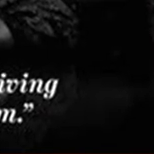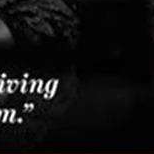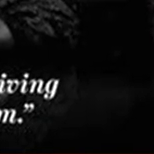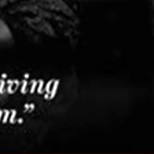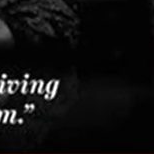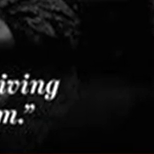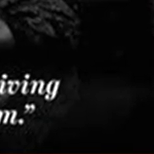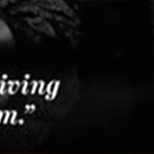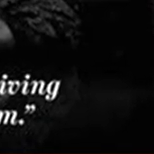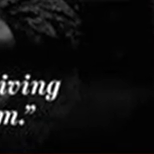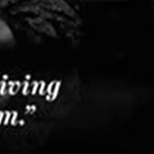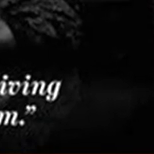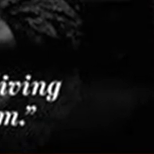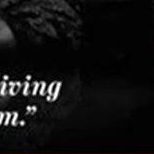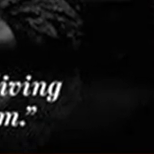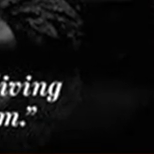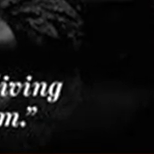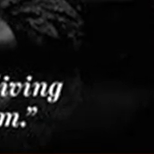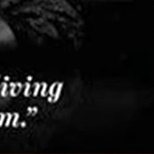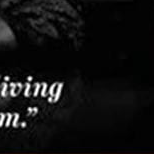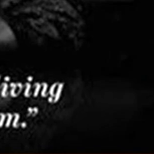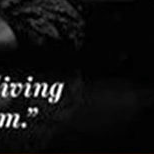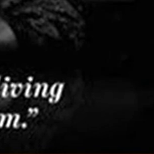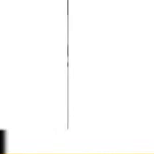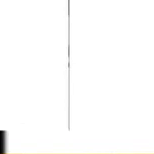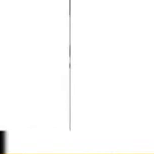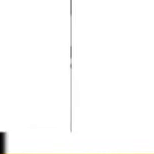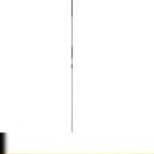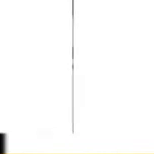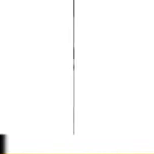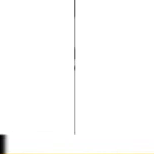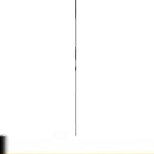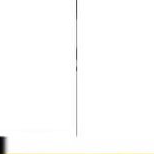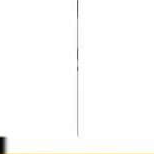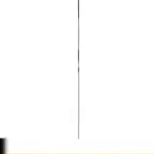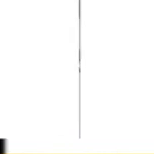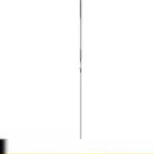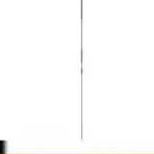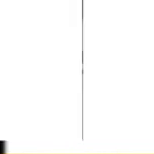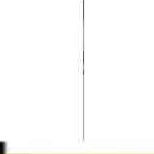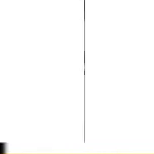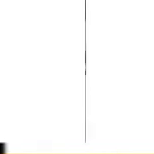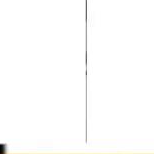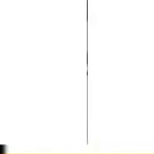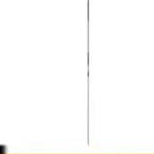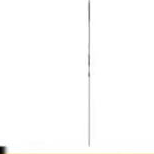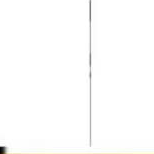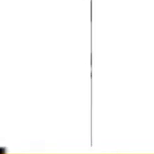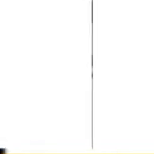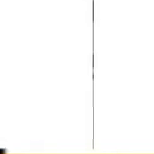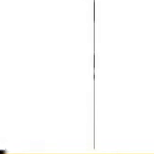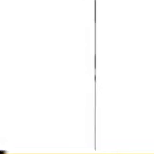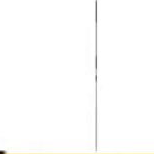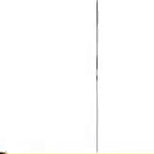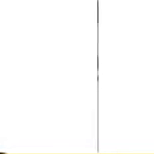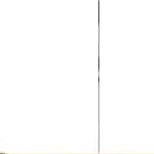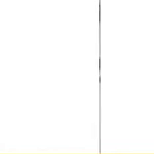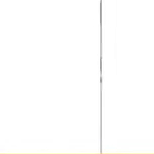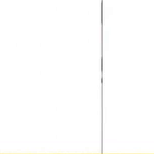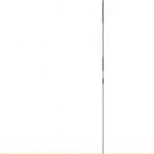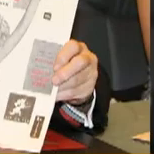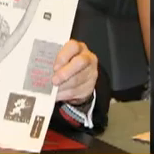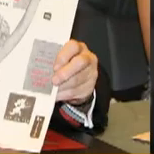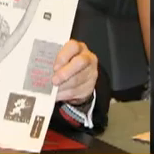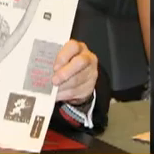los hombres. Por supuesto. No, mira, cualquier adolescente corría en su momento a los puestos de revista